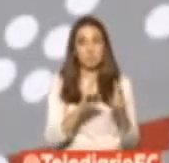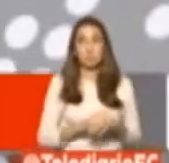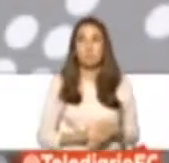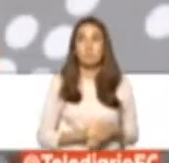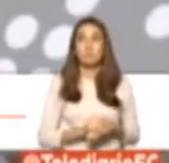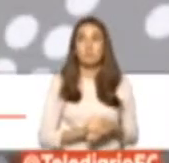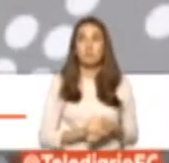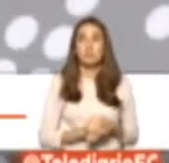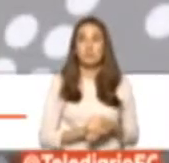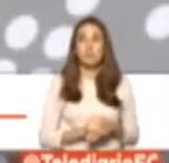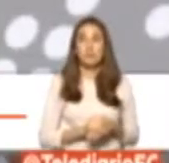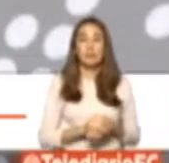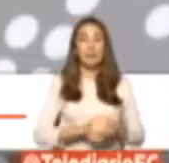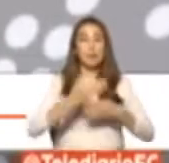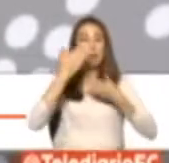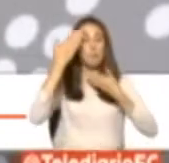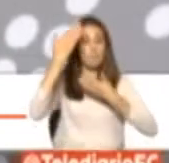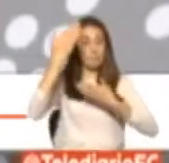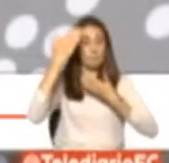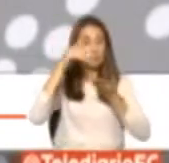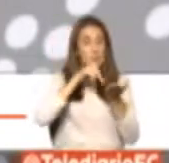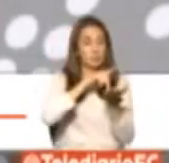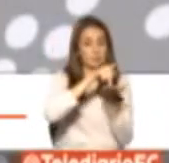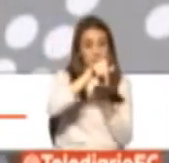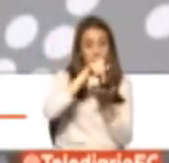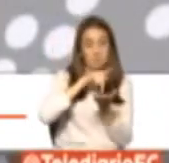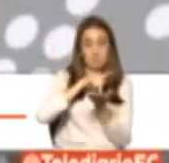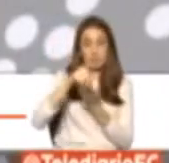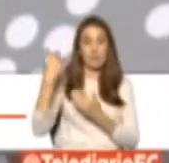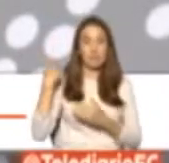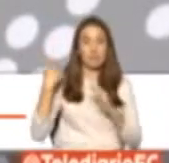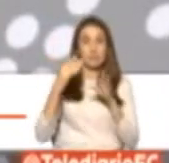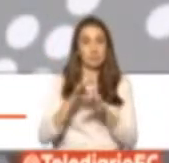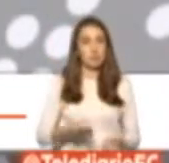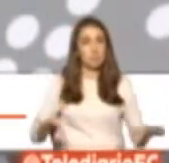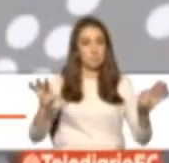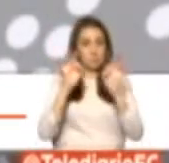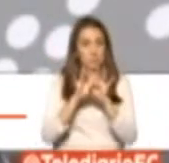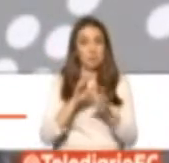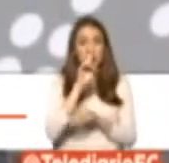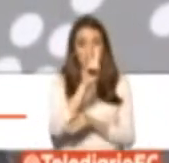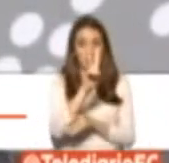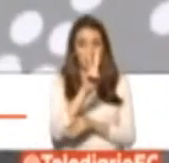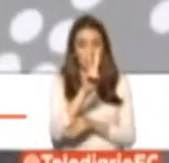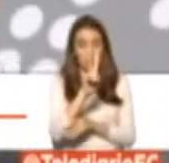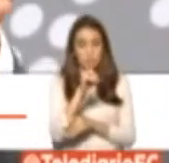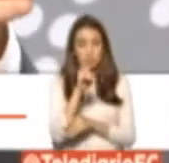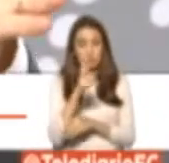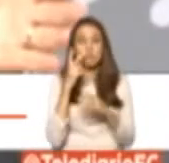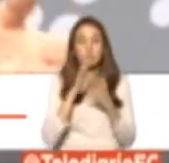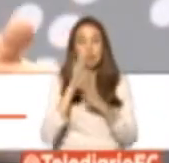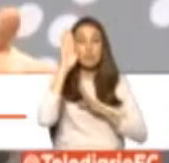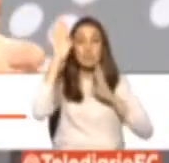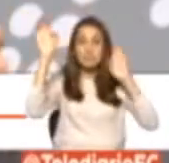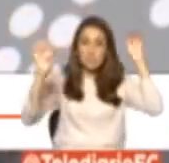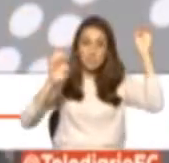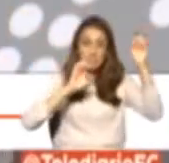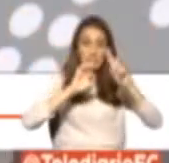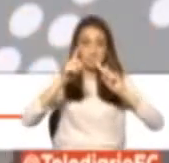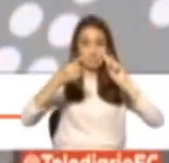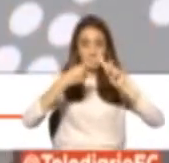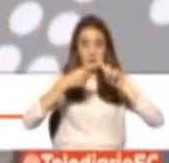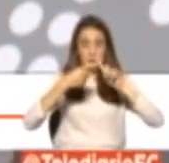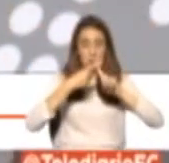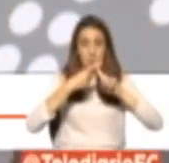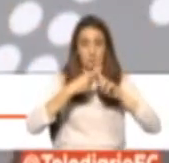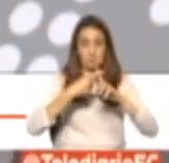el financiamiento de la política tiene tres grandes componentes. Un componente es el financiamiento de los partidos y